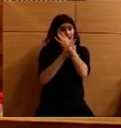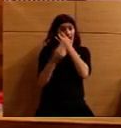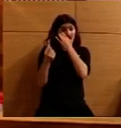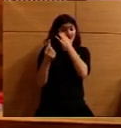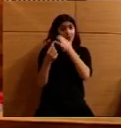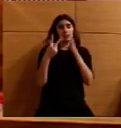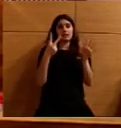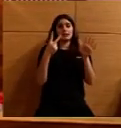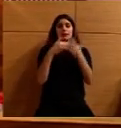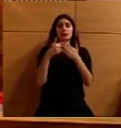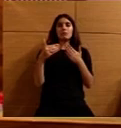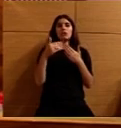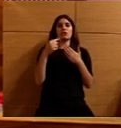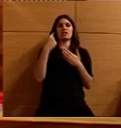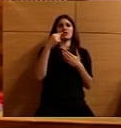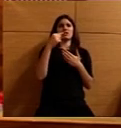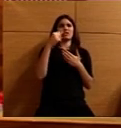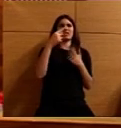ascendieron a